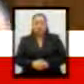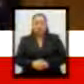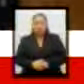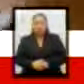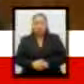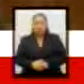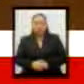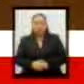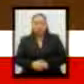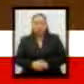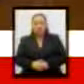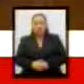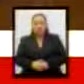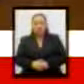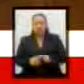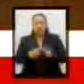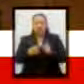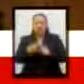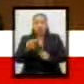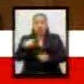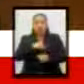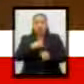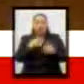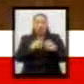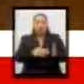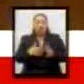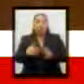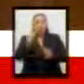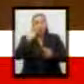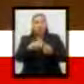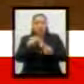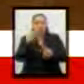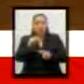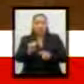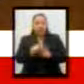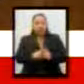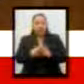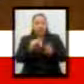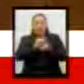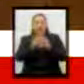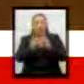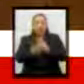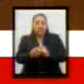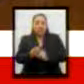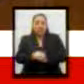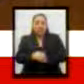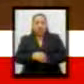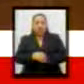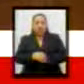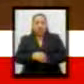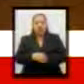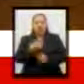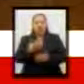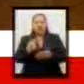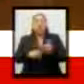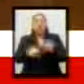En ese sentido, lo que tenemos como parte de objetivos para iniciar este cambio en género, son tres instrumentos